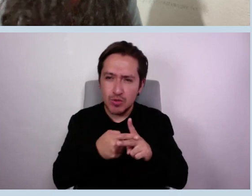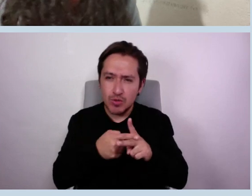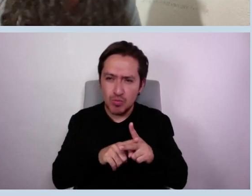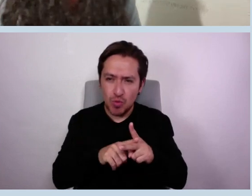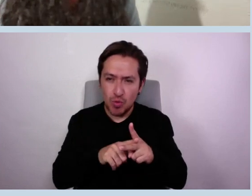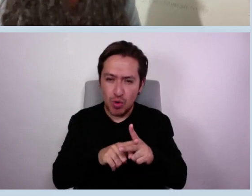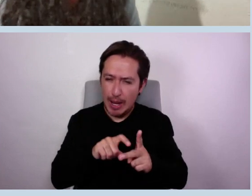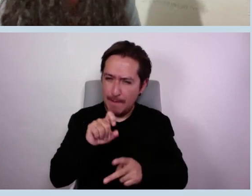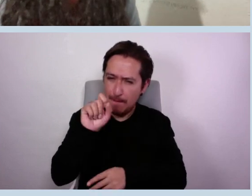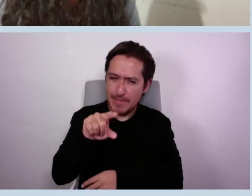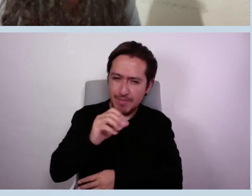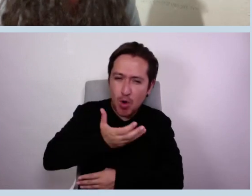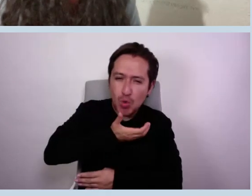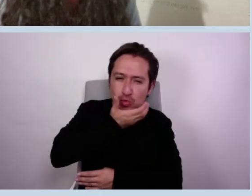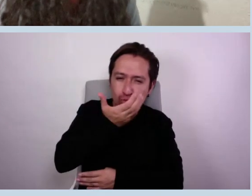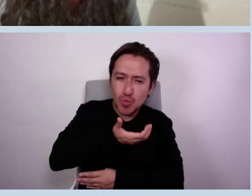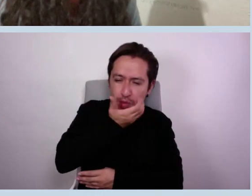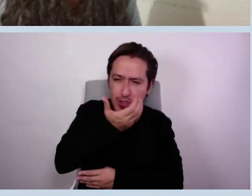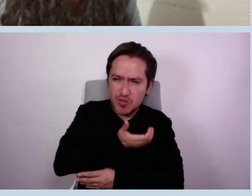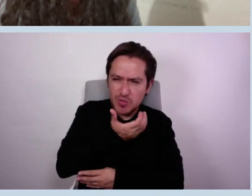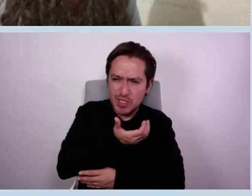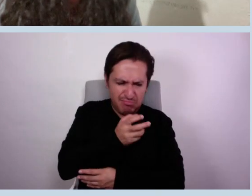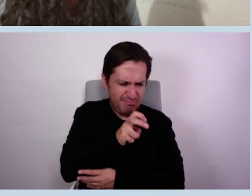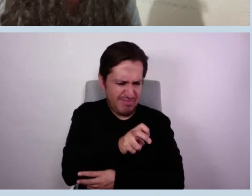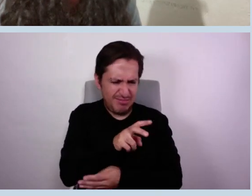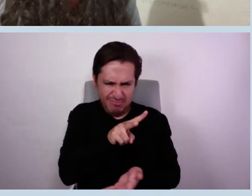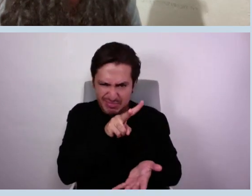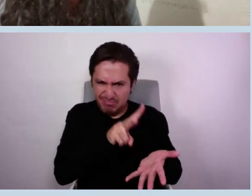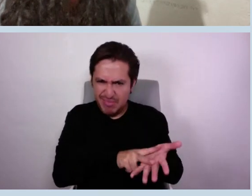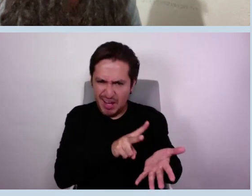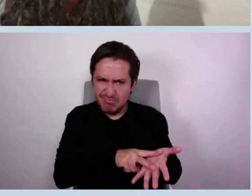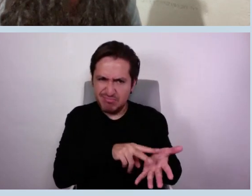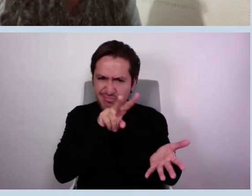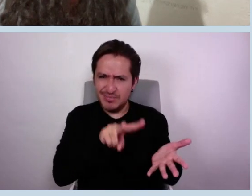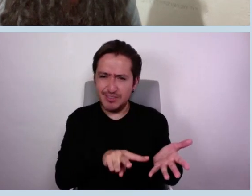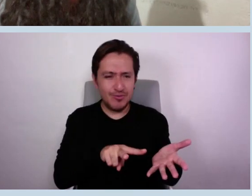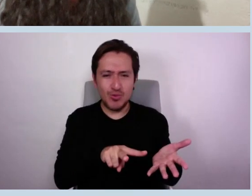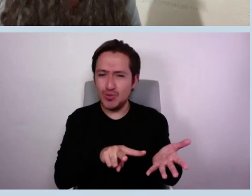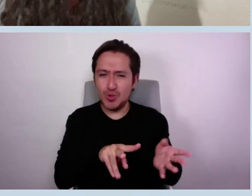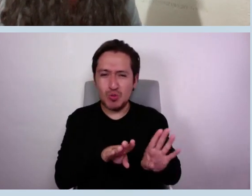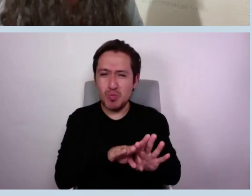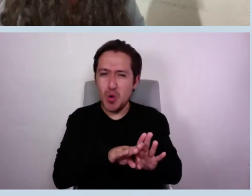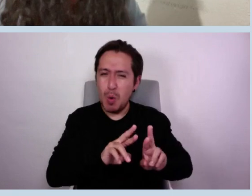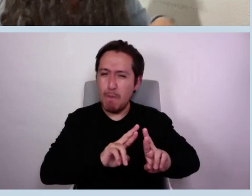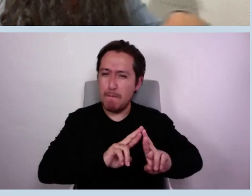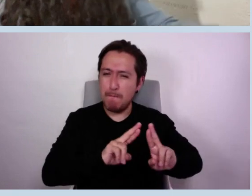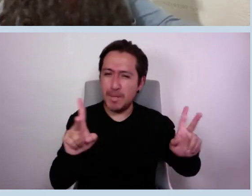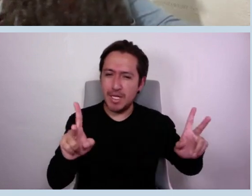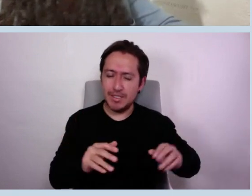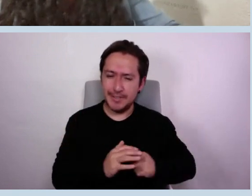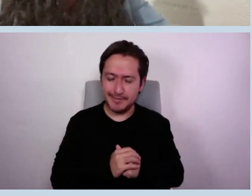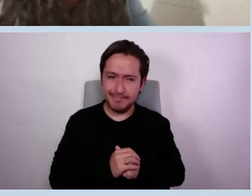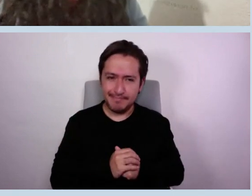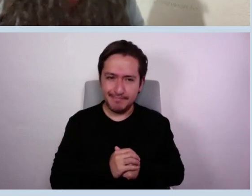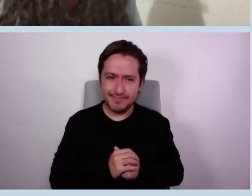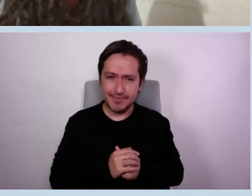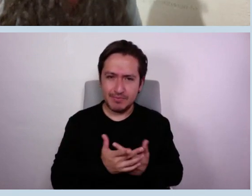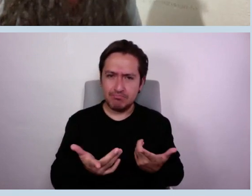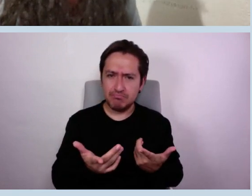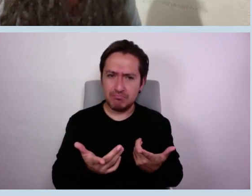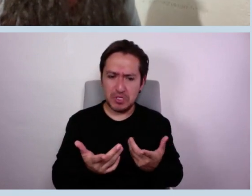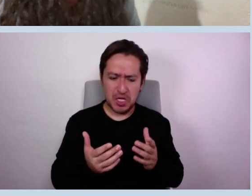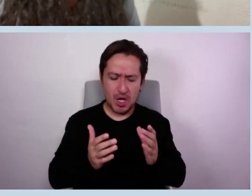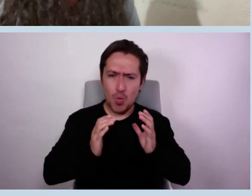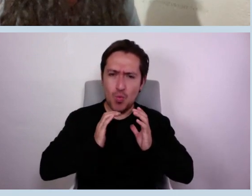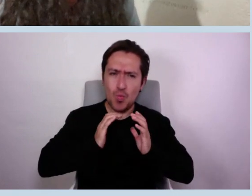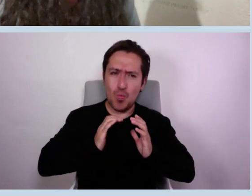han enseñado que tiene que estar en los espacios no O sea qué qué cuerpos Sí con